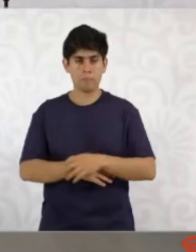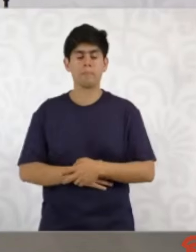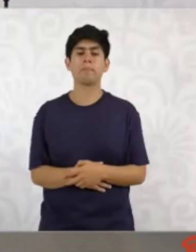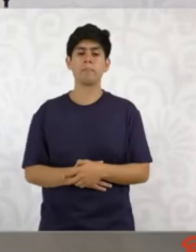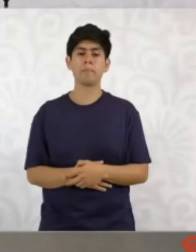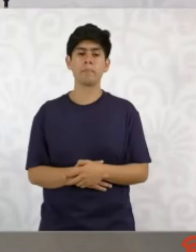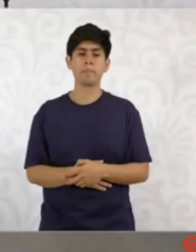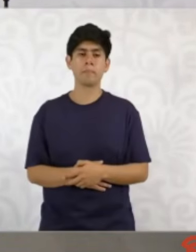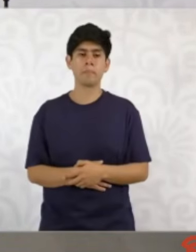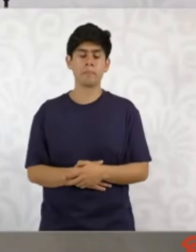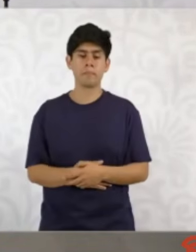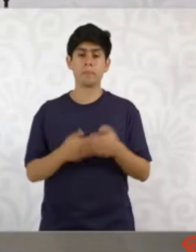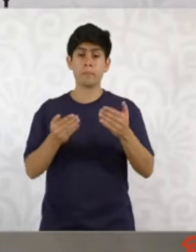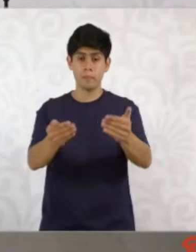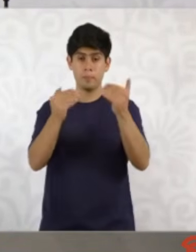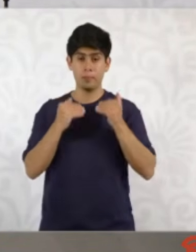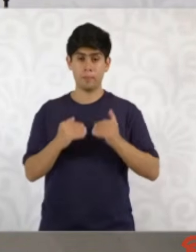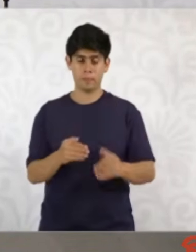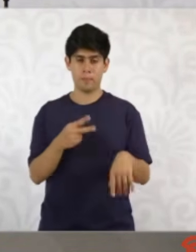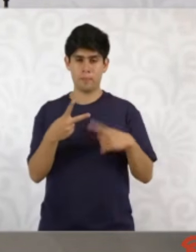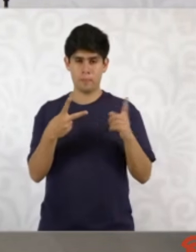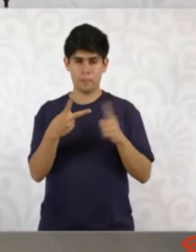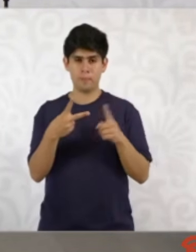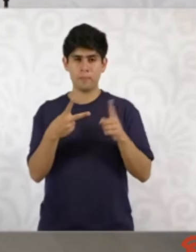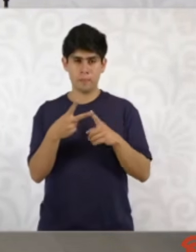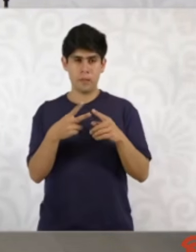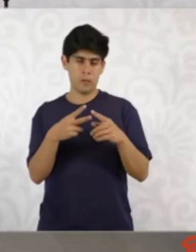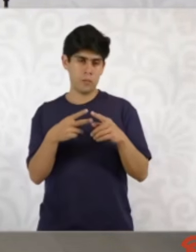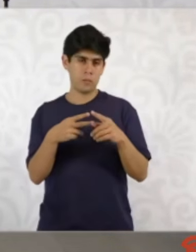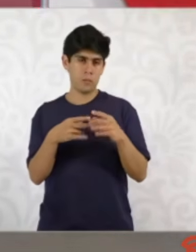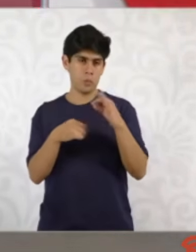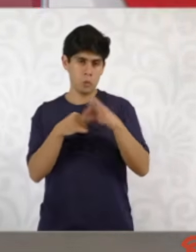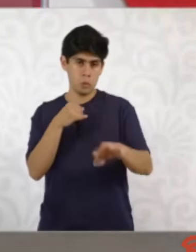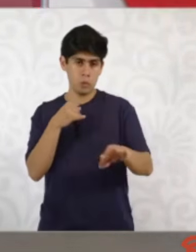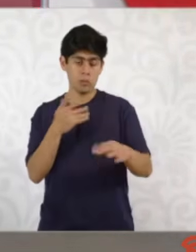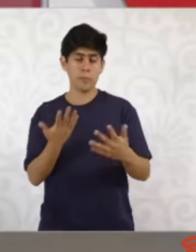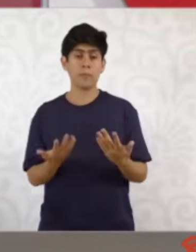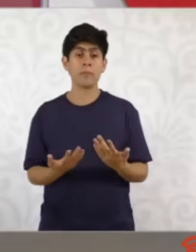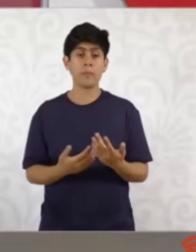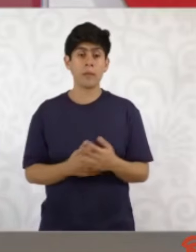Muy bien. Como último punto, se ha dicho que estos